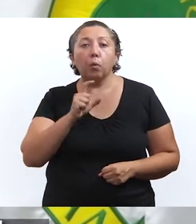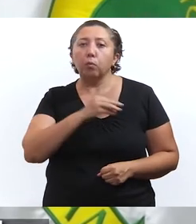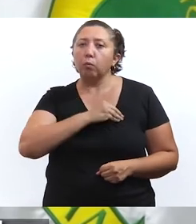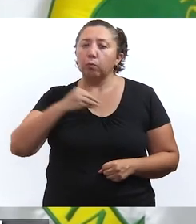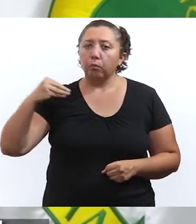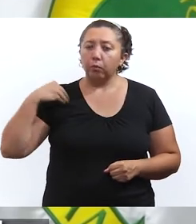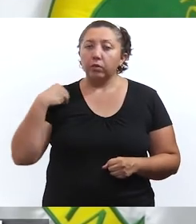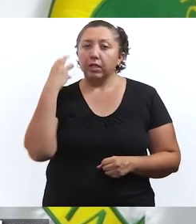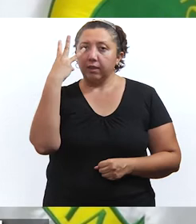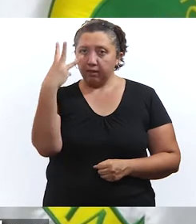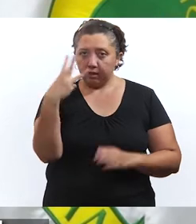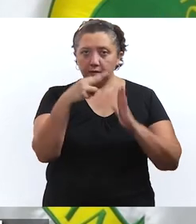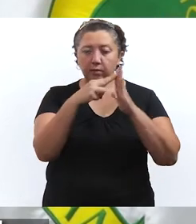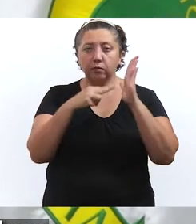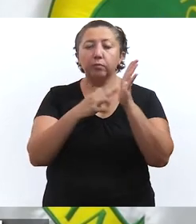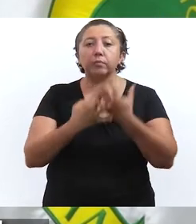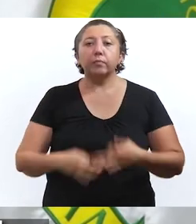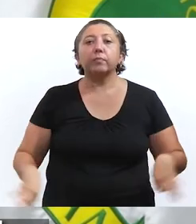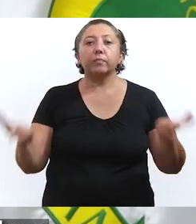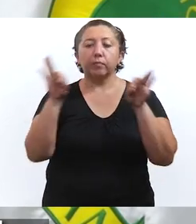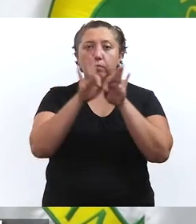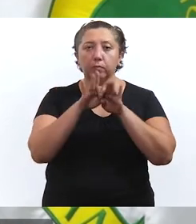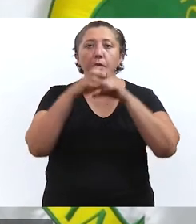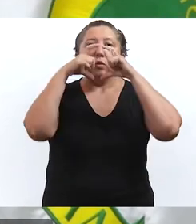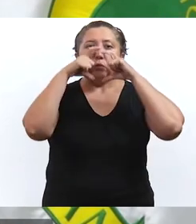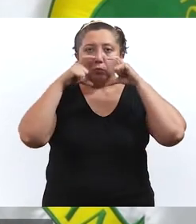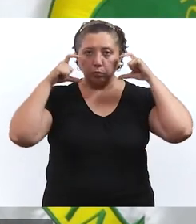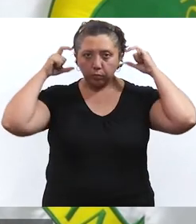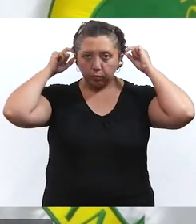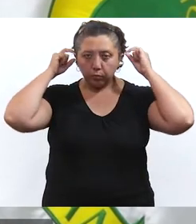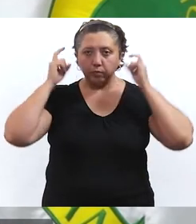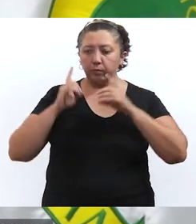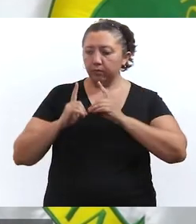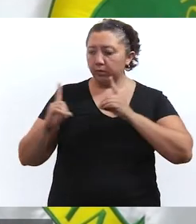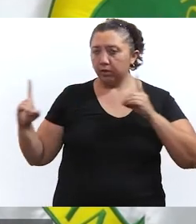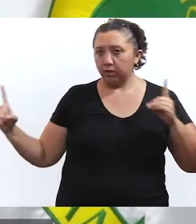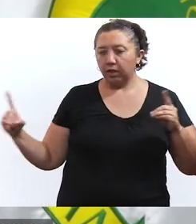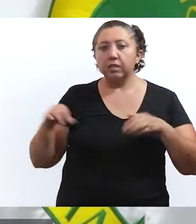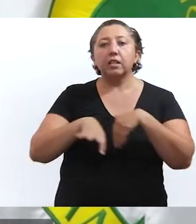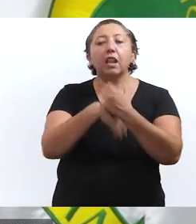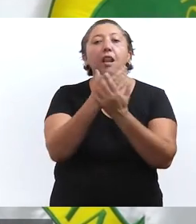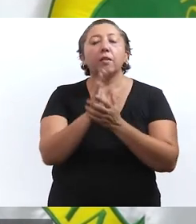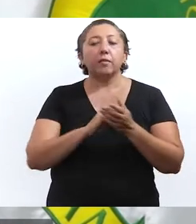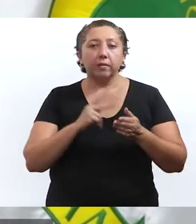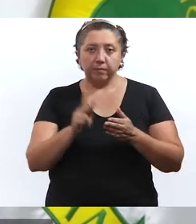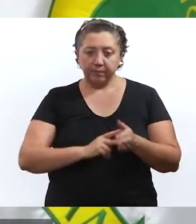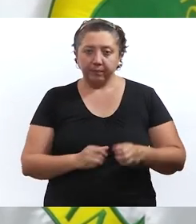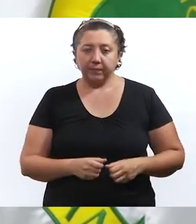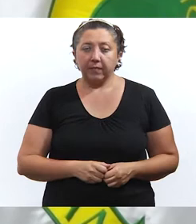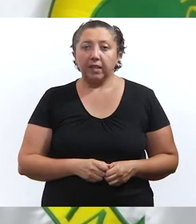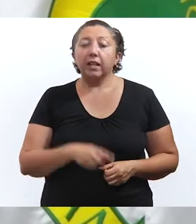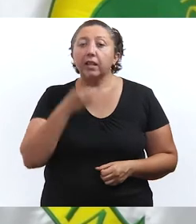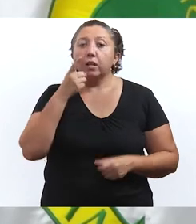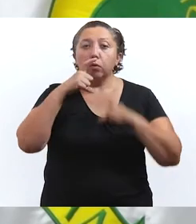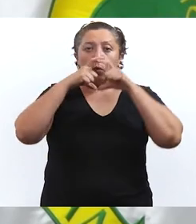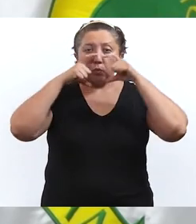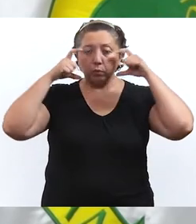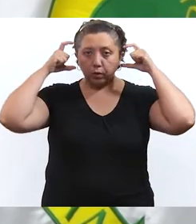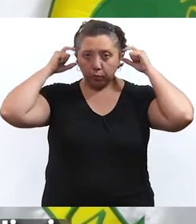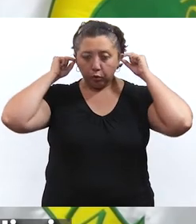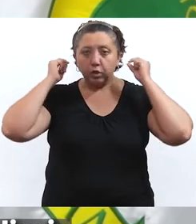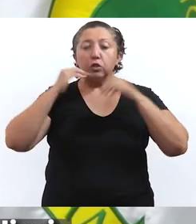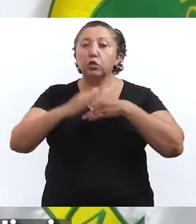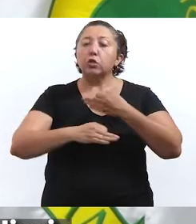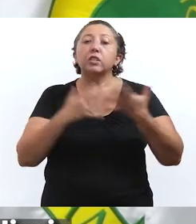cuando cumplamos con las tres medidas indispensables: cubrebocas, sana distancia y lavado de manos. En el caso del